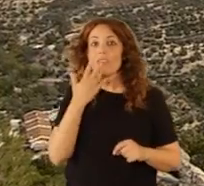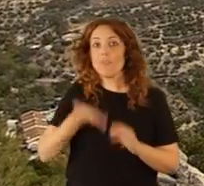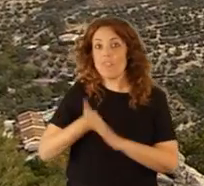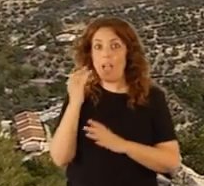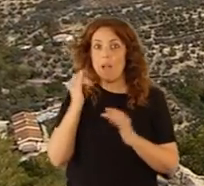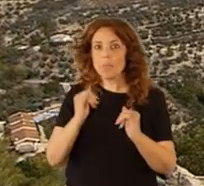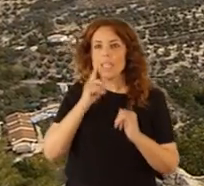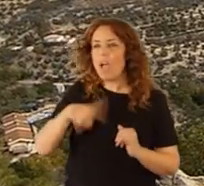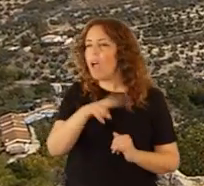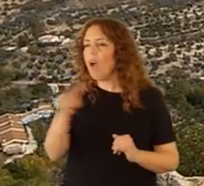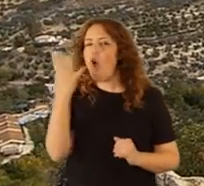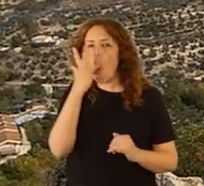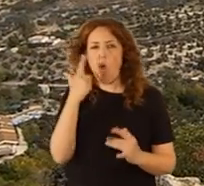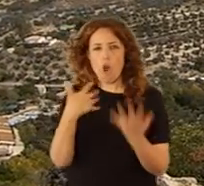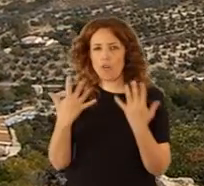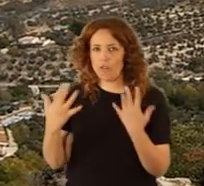los ojos del